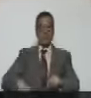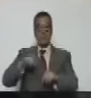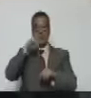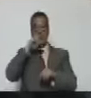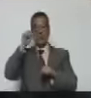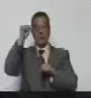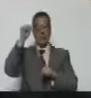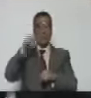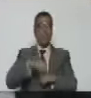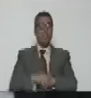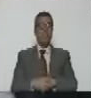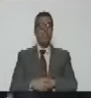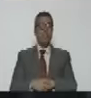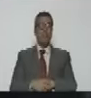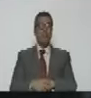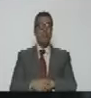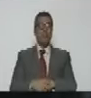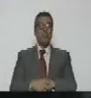Nicolás Maduro.